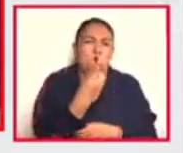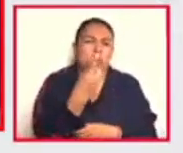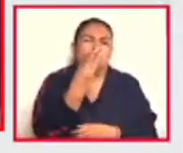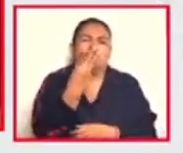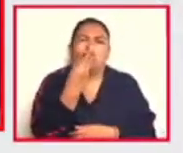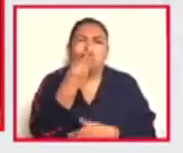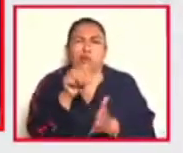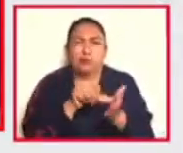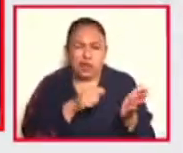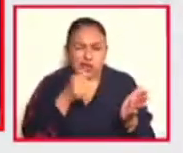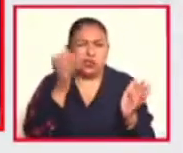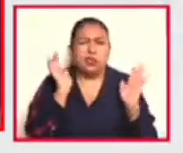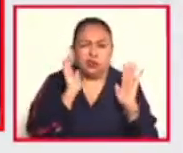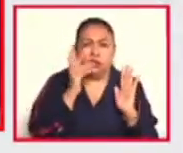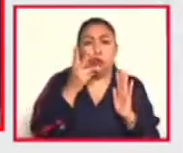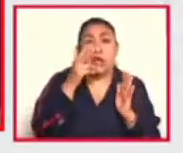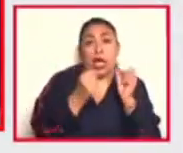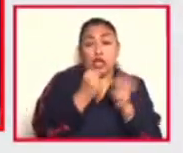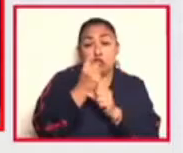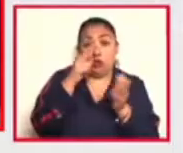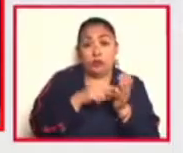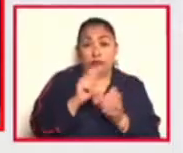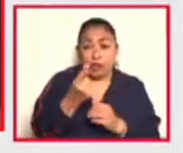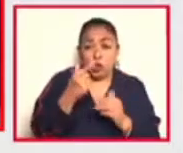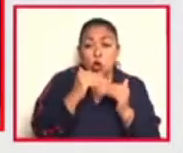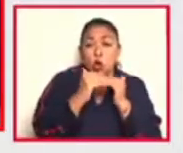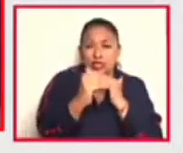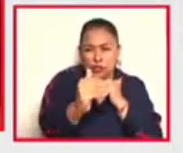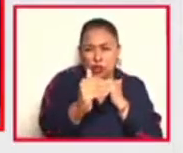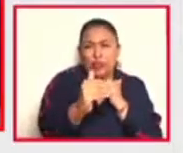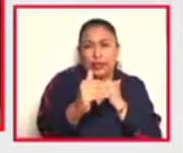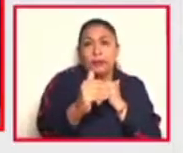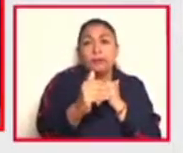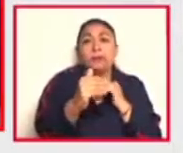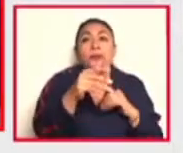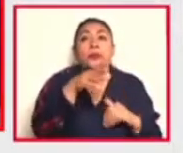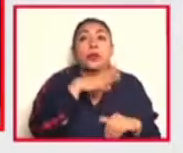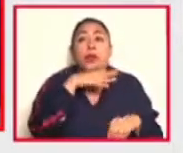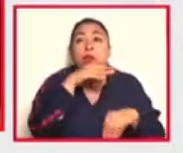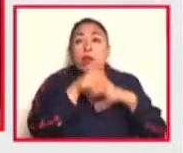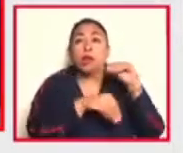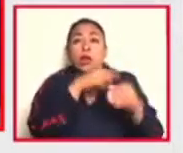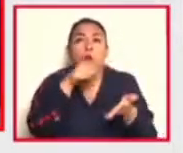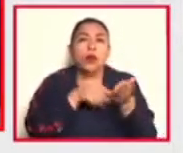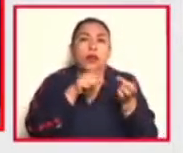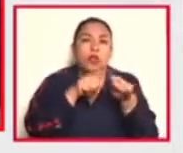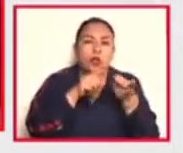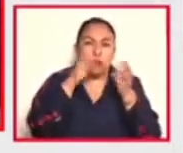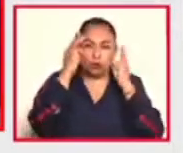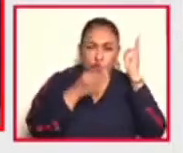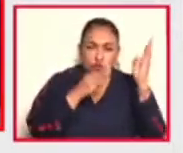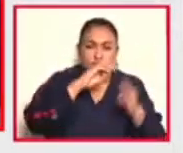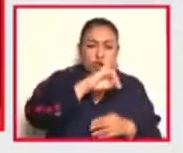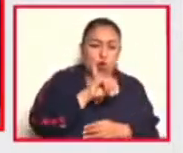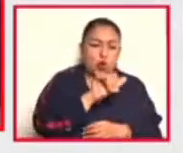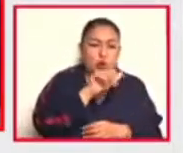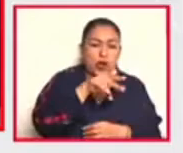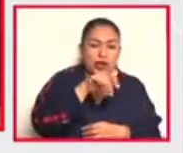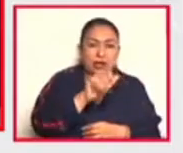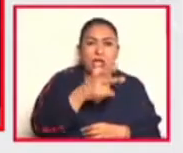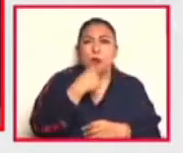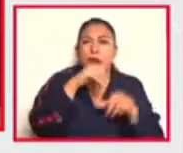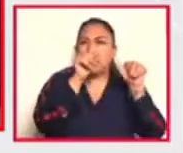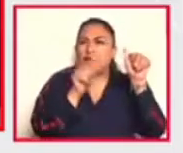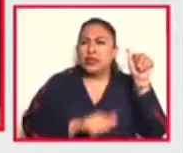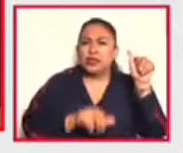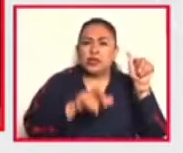2021. La línea de Horizonte, que se monta en el Museo Joaquín Arcadio Pagaza, del artista plástico Ricardo